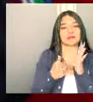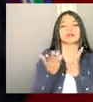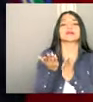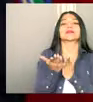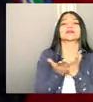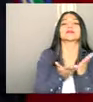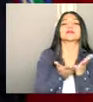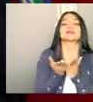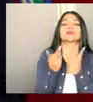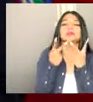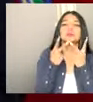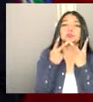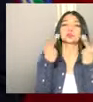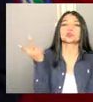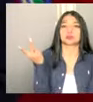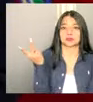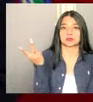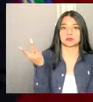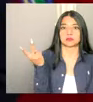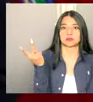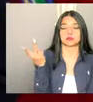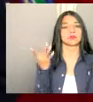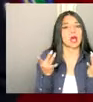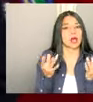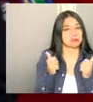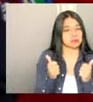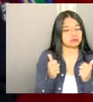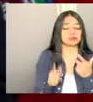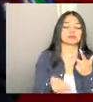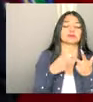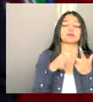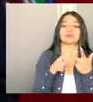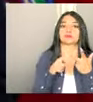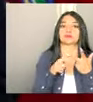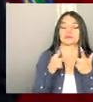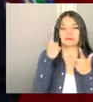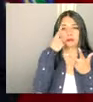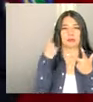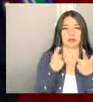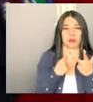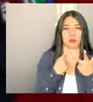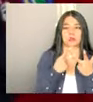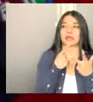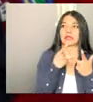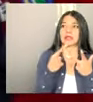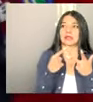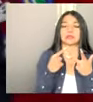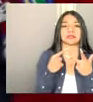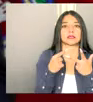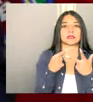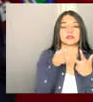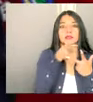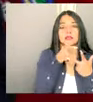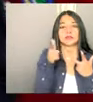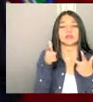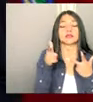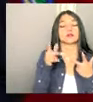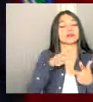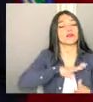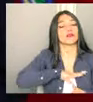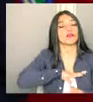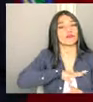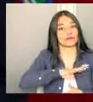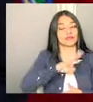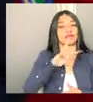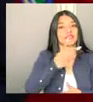servicio público de transporte. En cuanto a quién debe ser, de acuerdo con ley, tiene que ser una mujer.